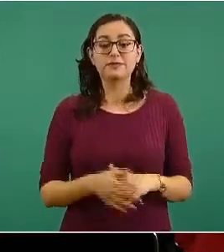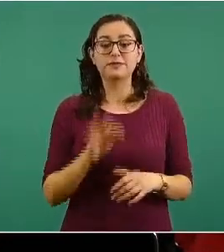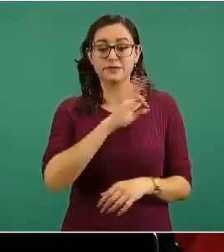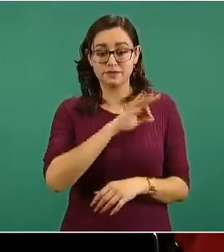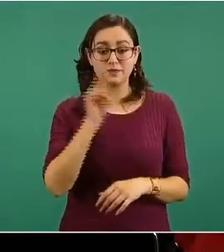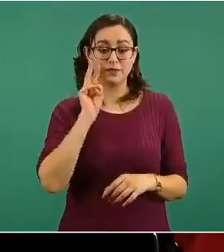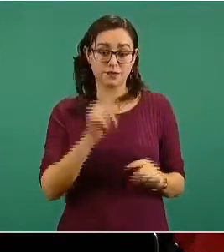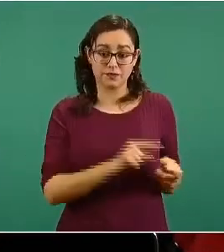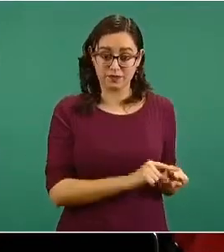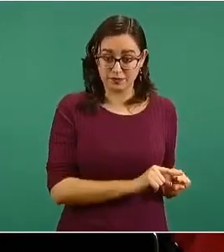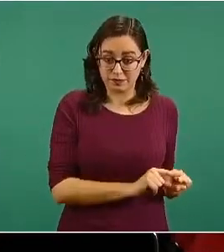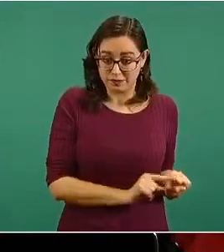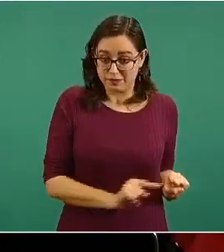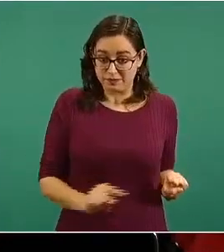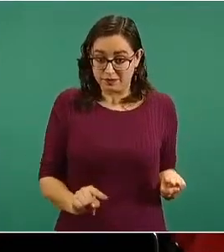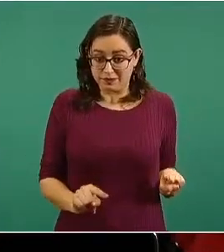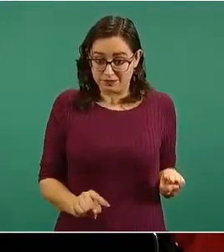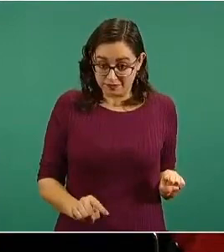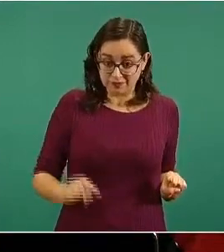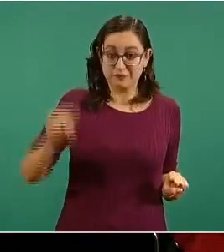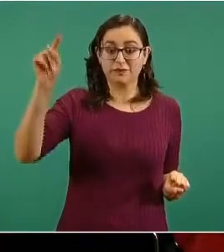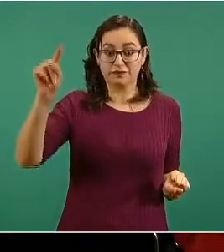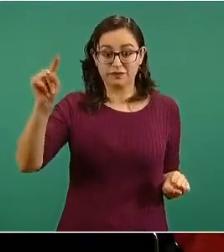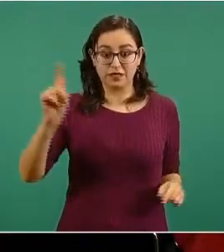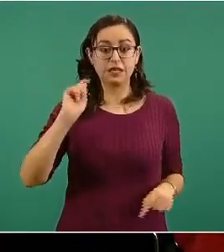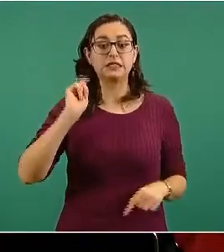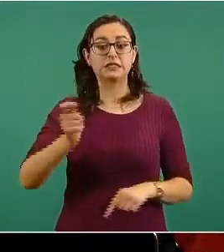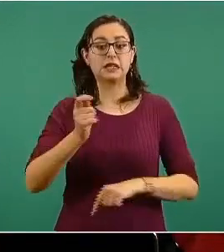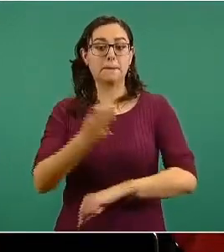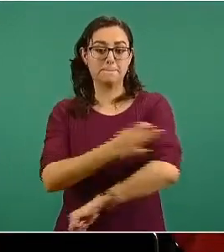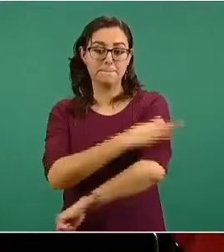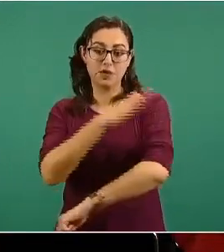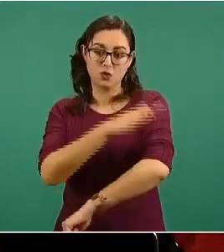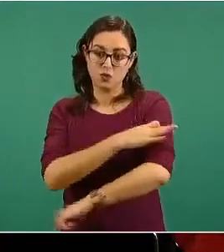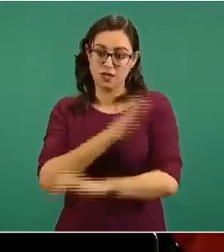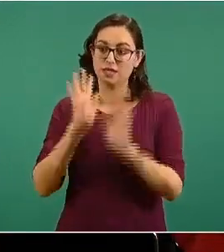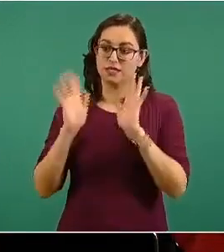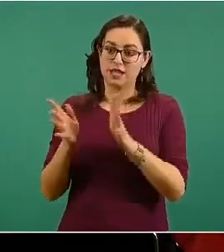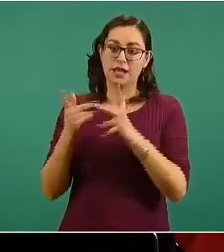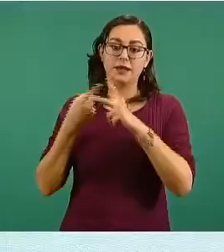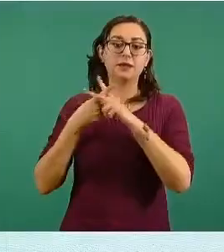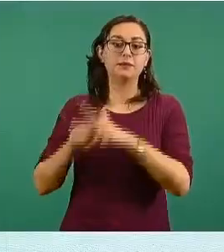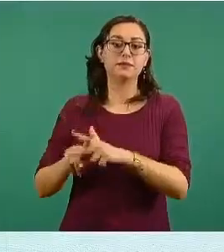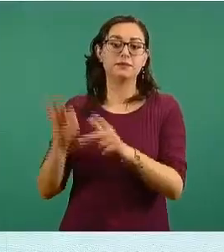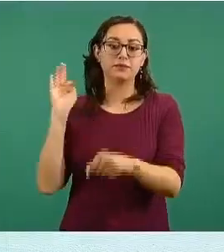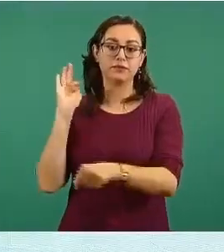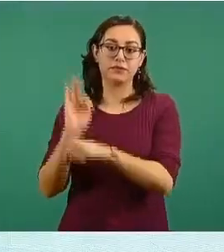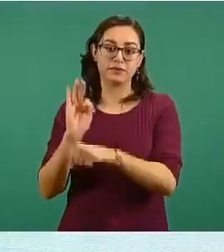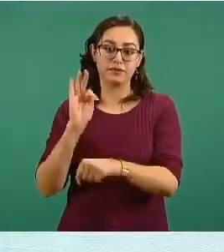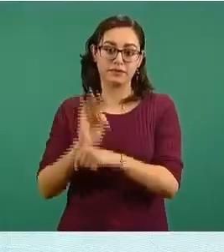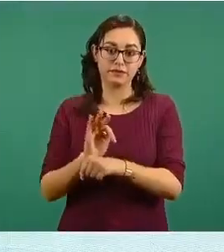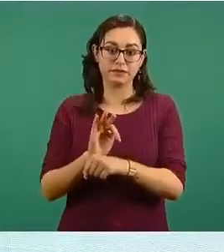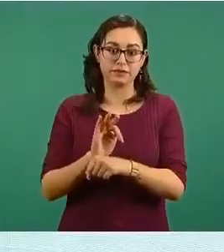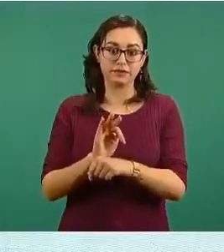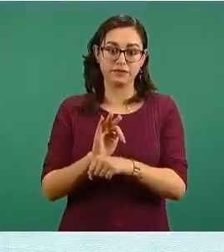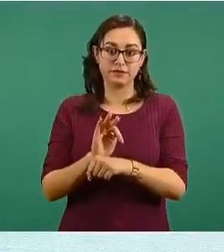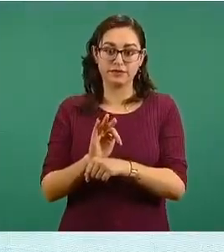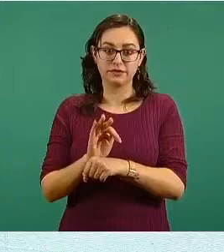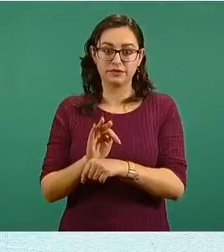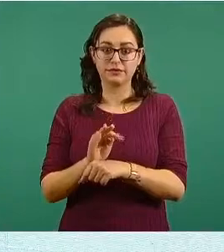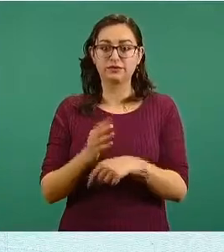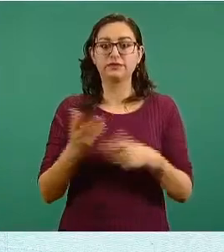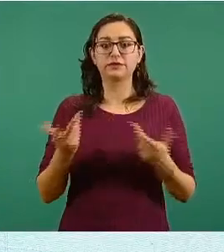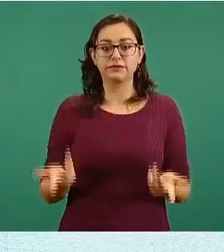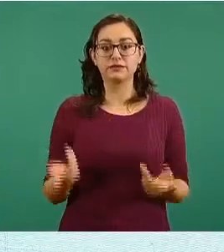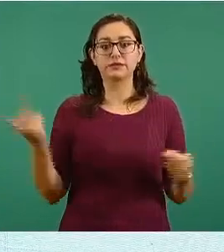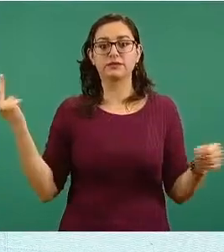de vacunación. Esta no es una curva epidémica, es una curva de protección, y veremos que se inclina. Esto quiere decir que al momento del